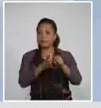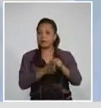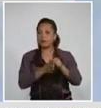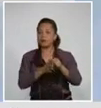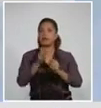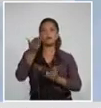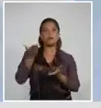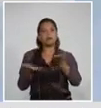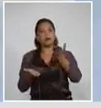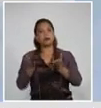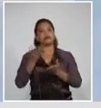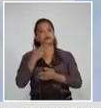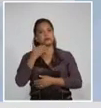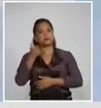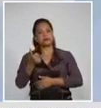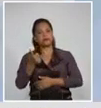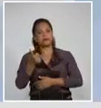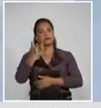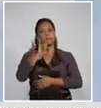ya el